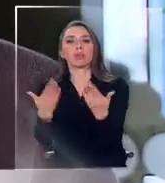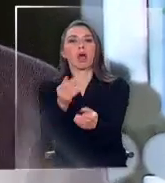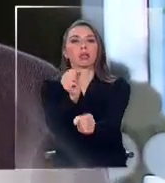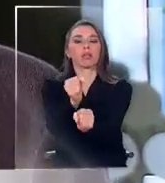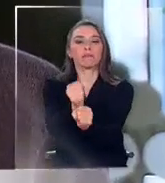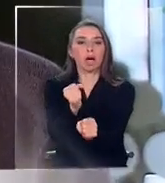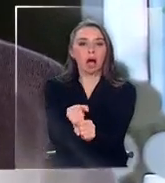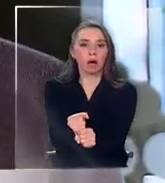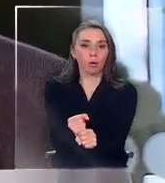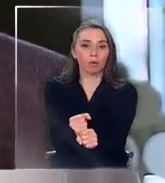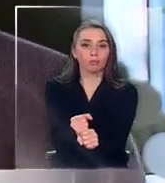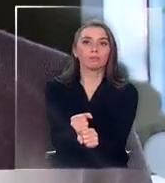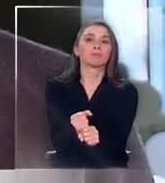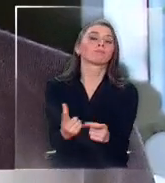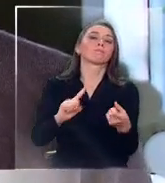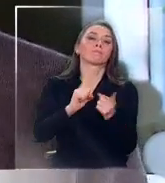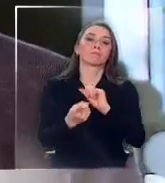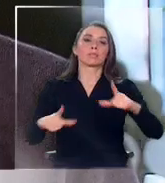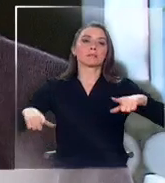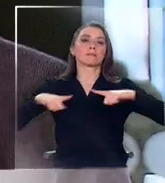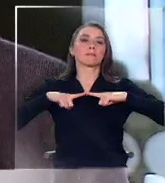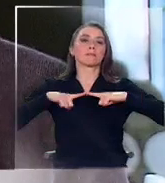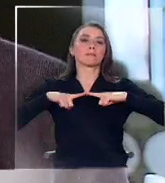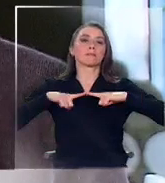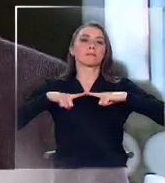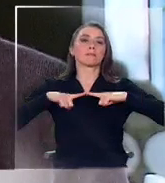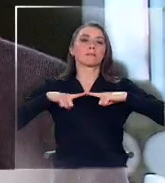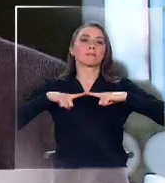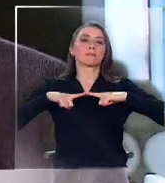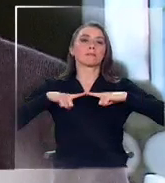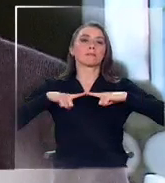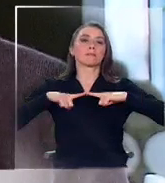El efecto de desempleo se podría hacer así.